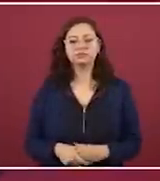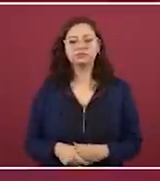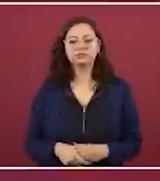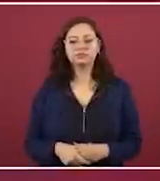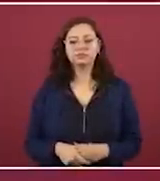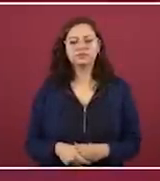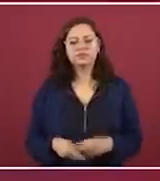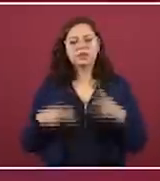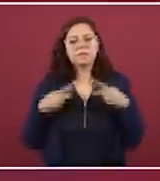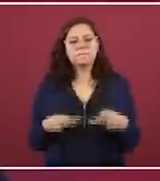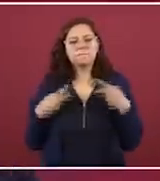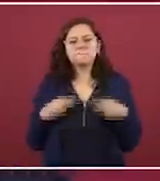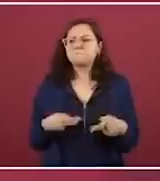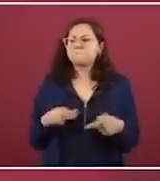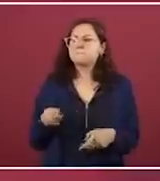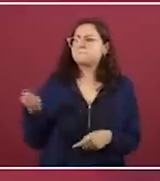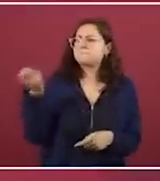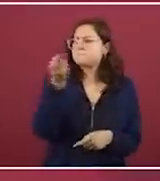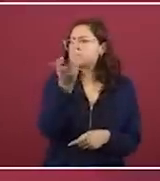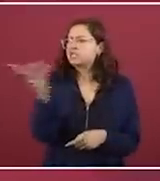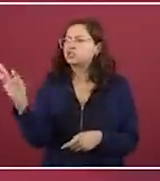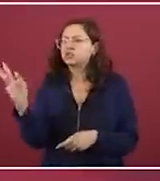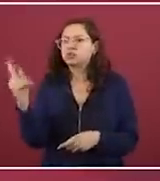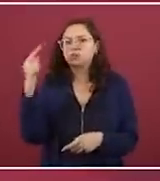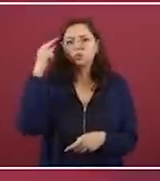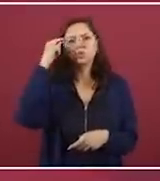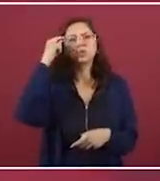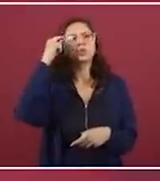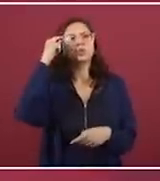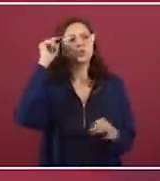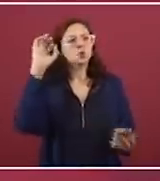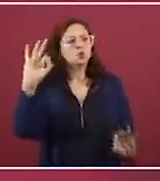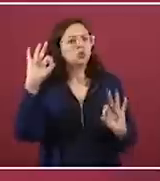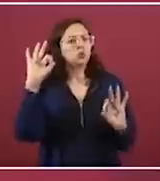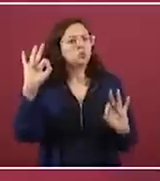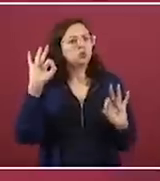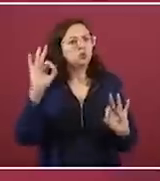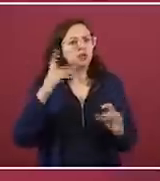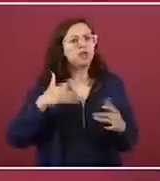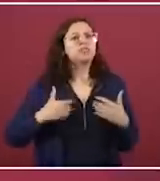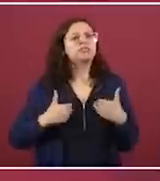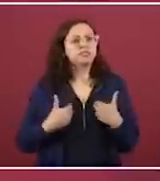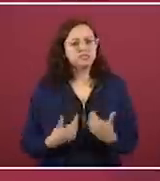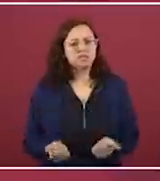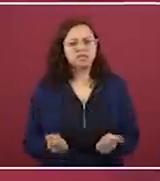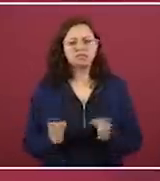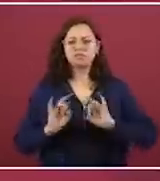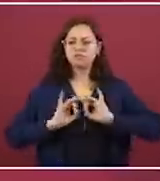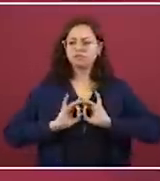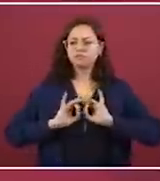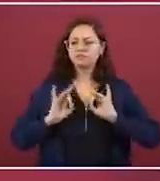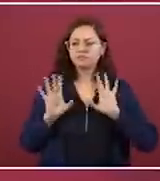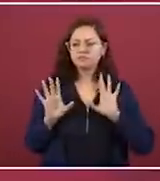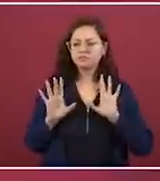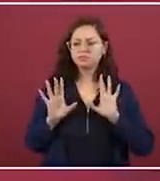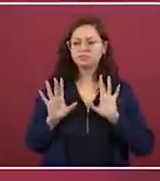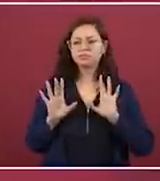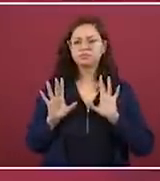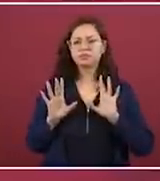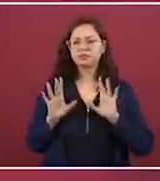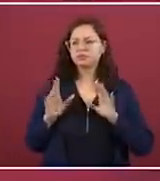La gente está muy consciente. Entonces, cuando se plantean cosas